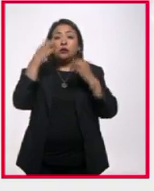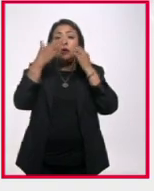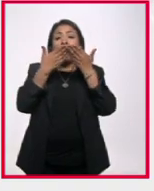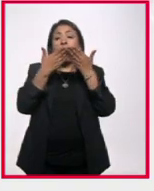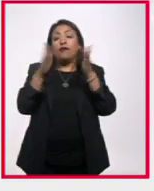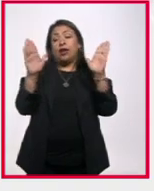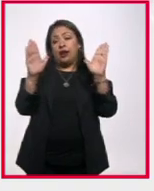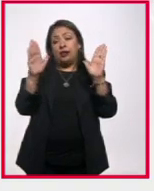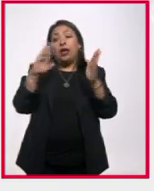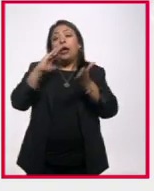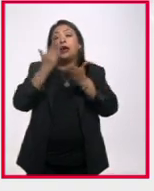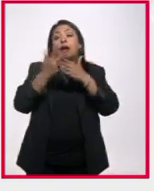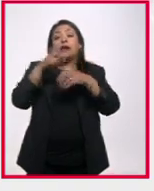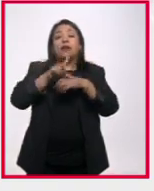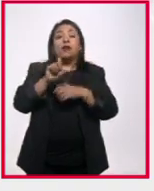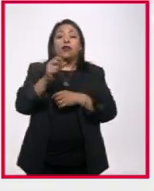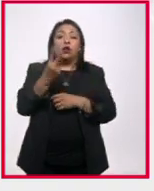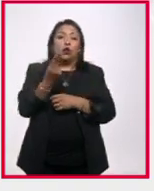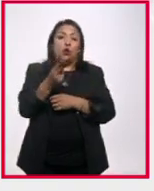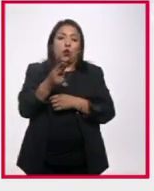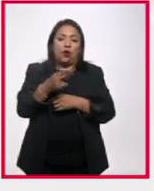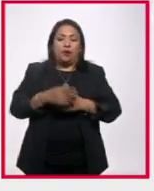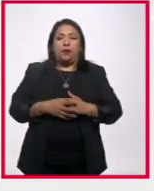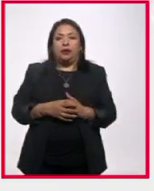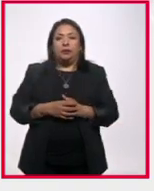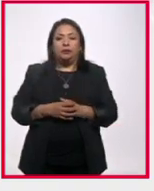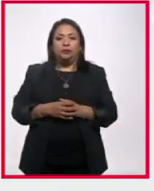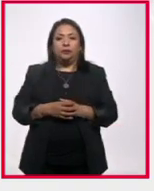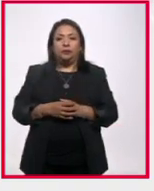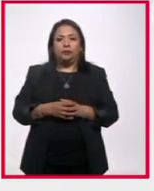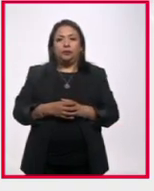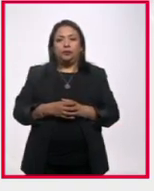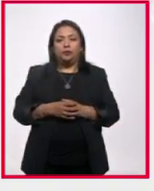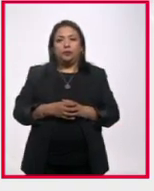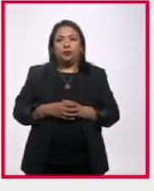abierta al público hasta el día 21 de noviembre.